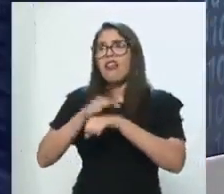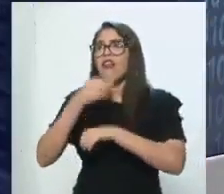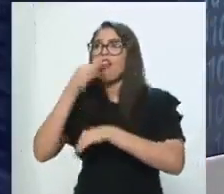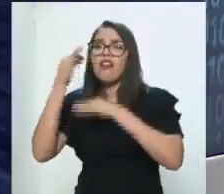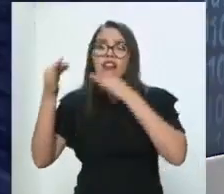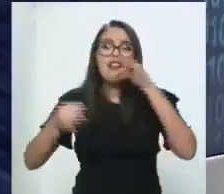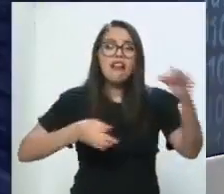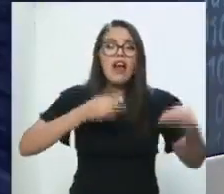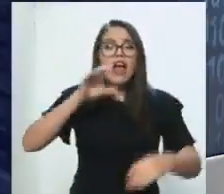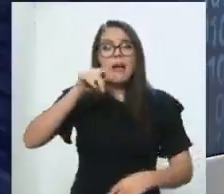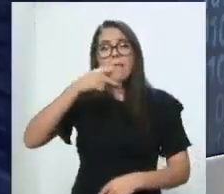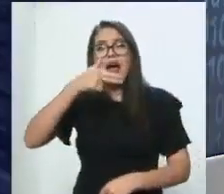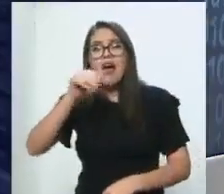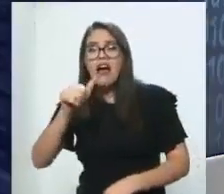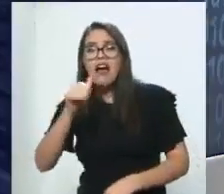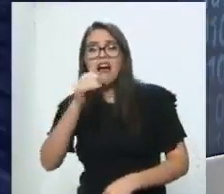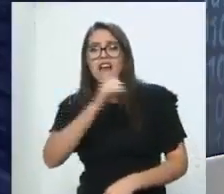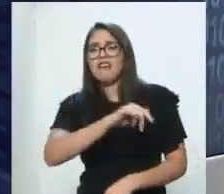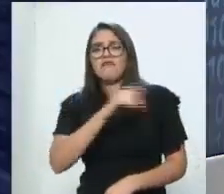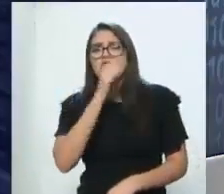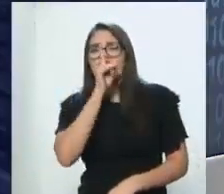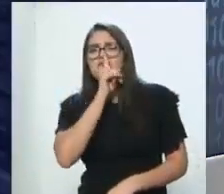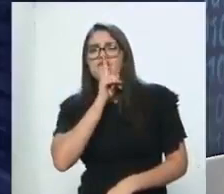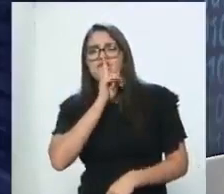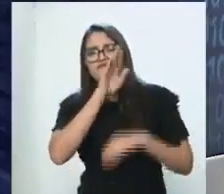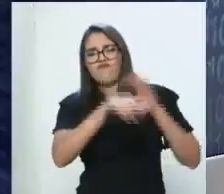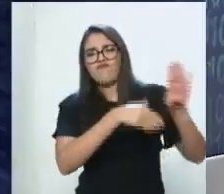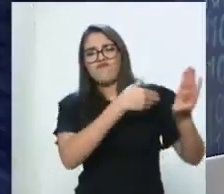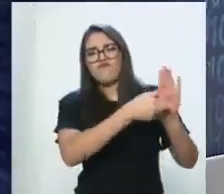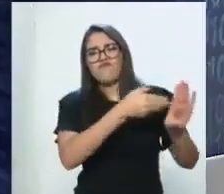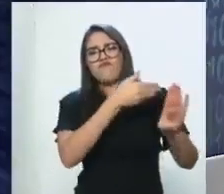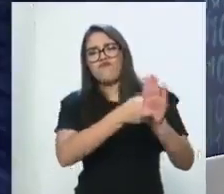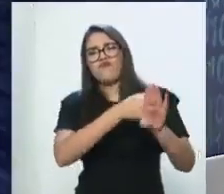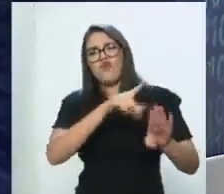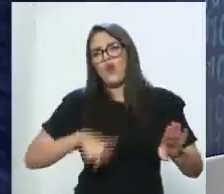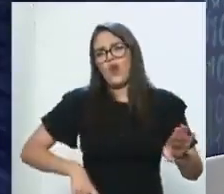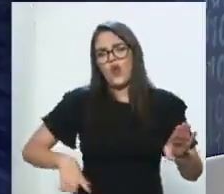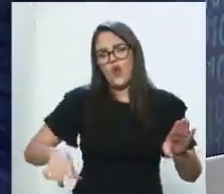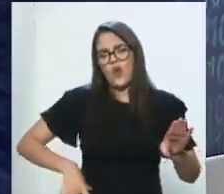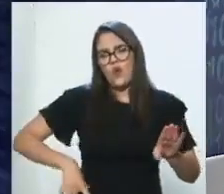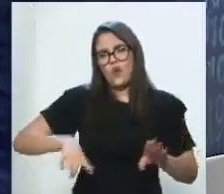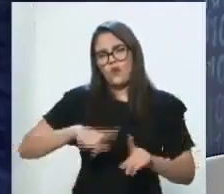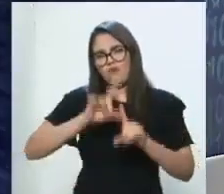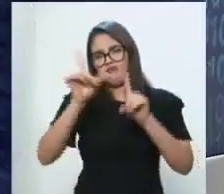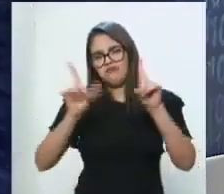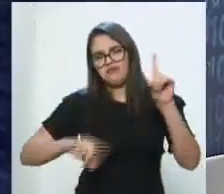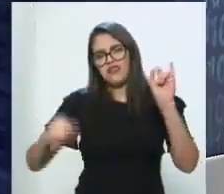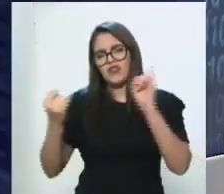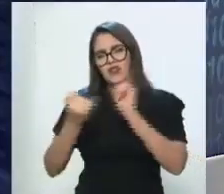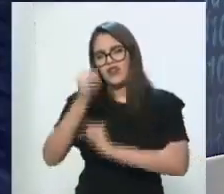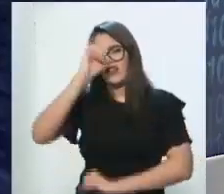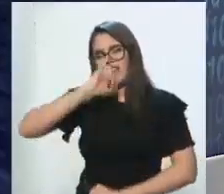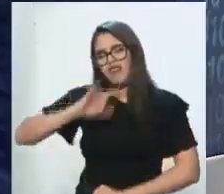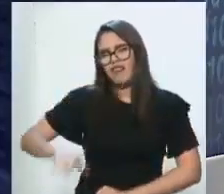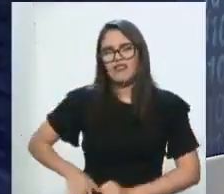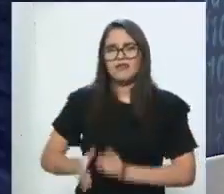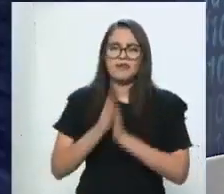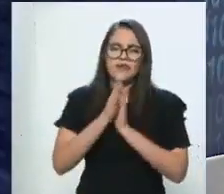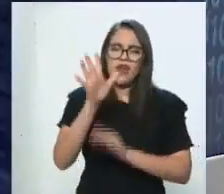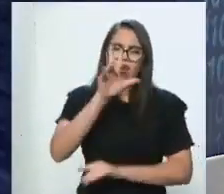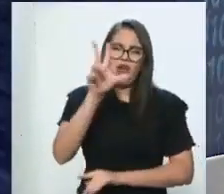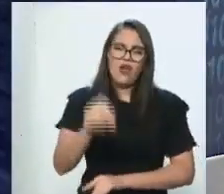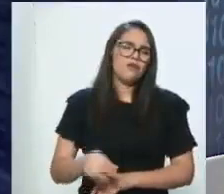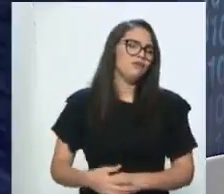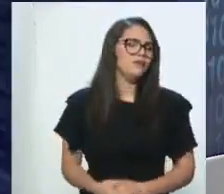la infodemia en contra del gobierno del presidente López Obrador y de la jefa de gobierno, de la doctora Claudia Sheinbaum. Y seguimos con el